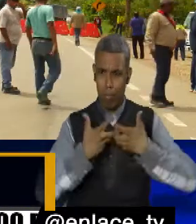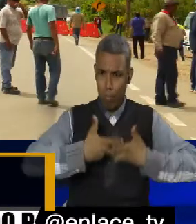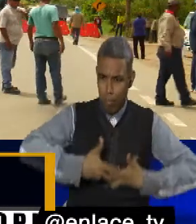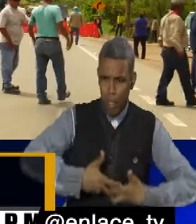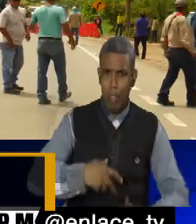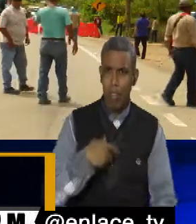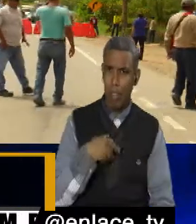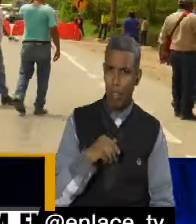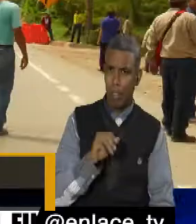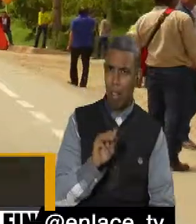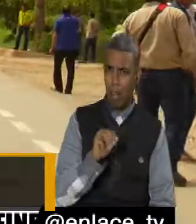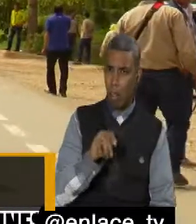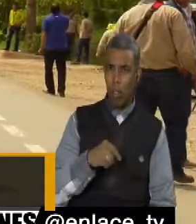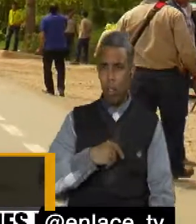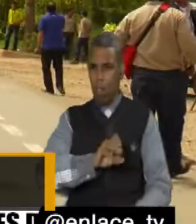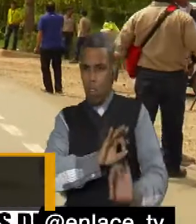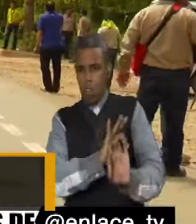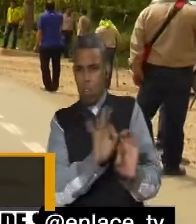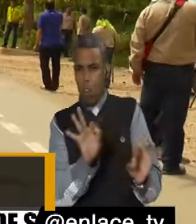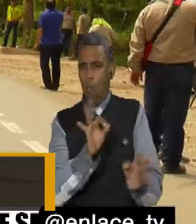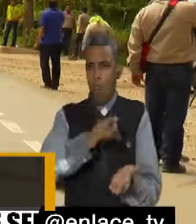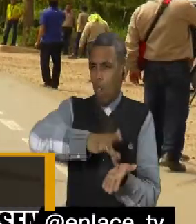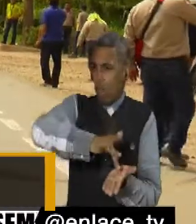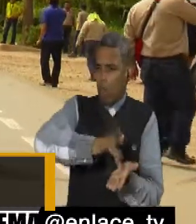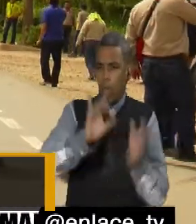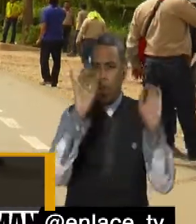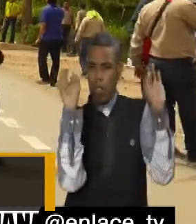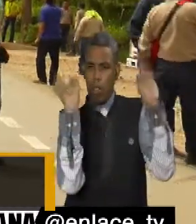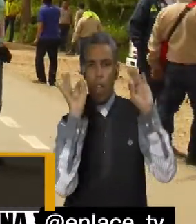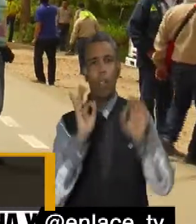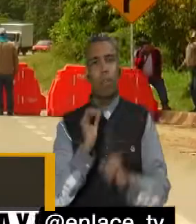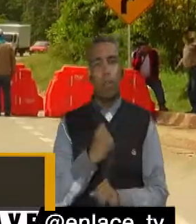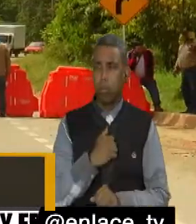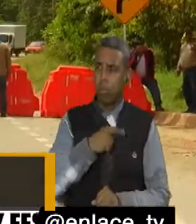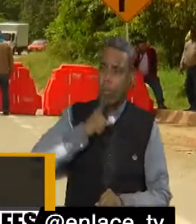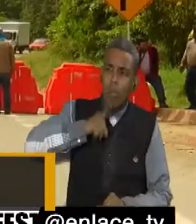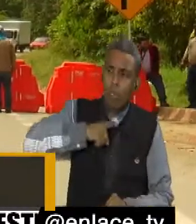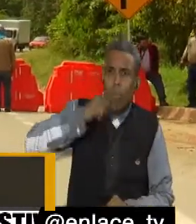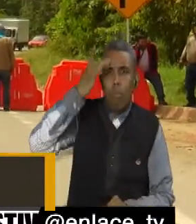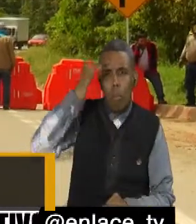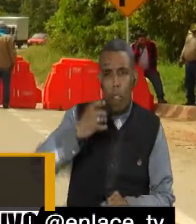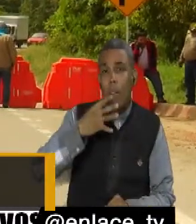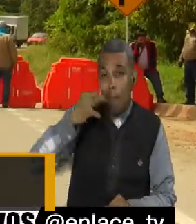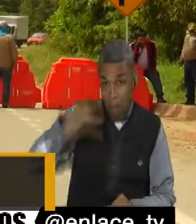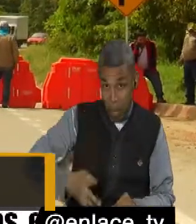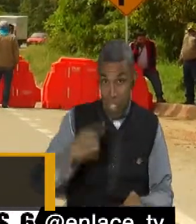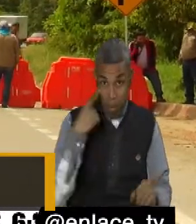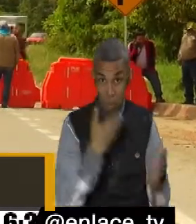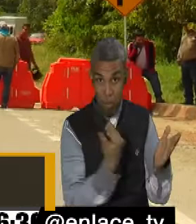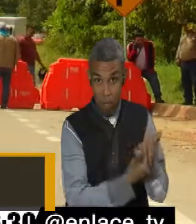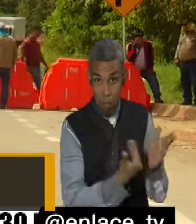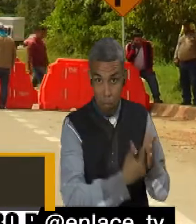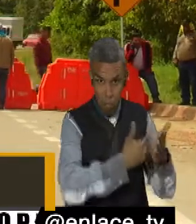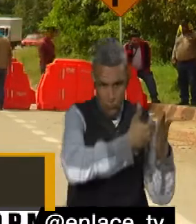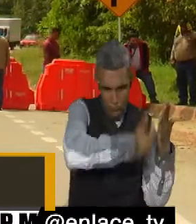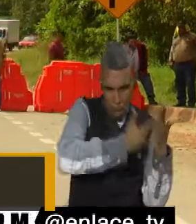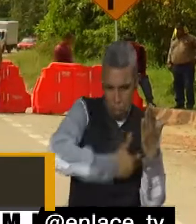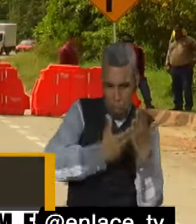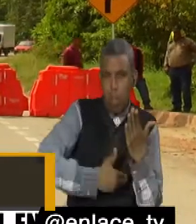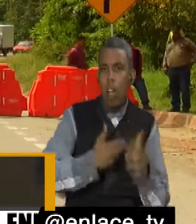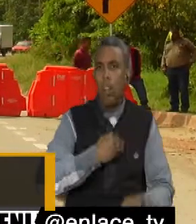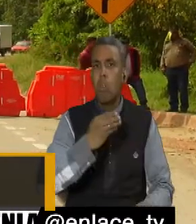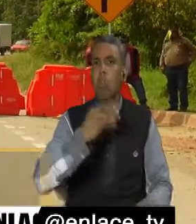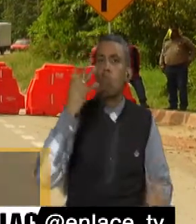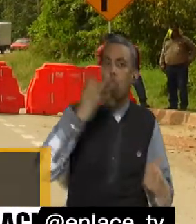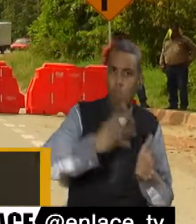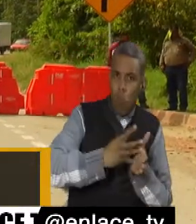deudas pendientes con el comercio local y con los proveedores locales cuando ya sobrepasan los 4.000 millones de pesos. Entonces, sí, es cierto que no todas